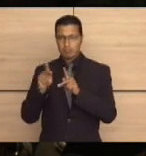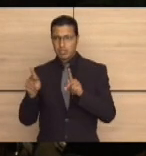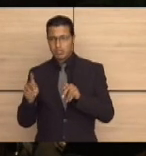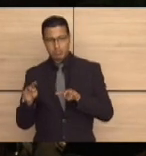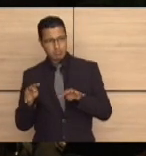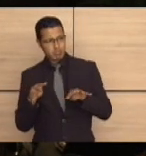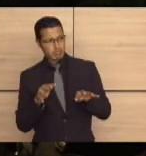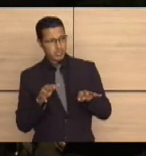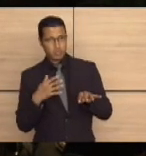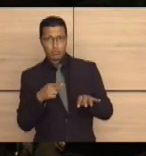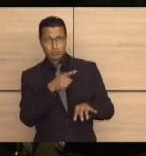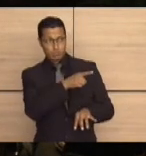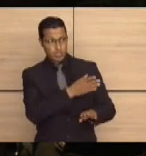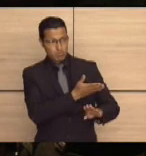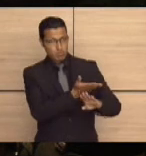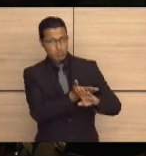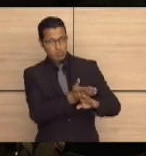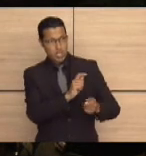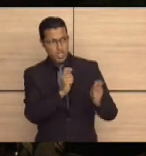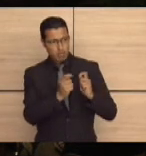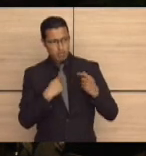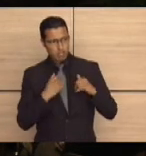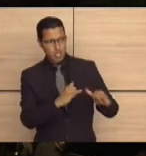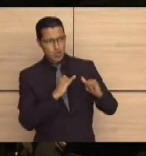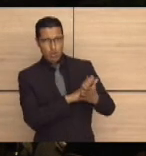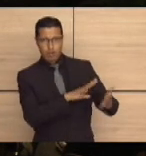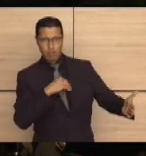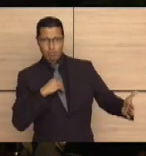digan, ellos están aportando un cambio, yo también puedo aportar un cambio.